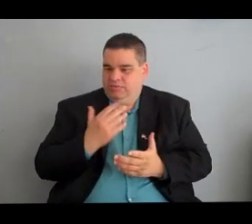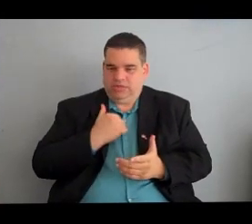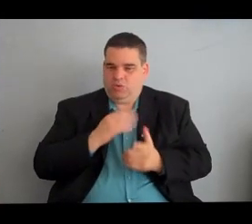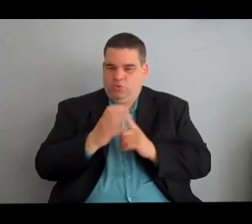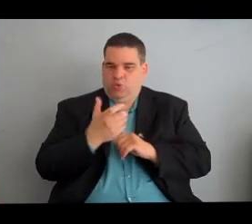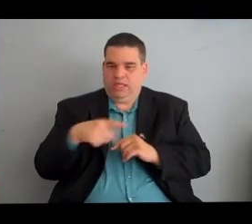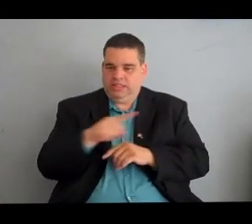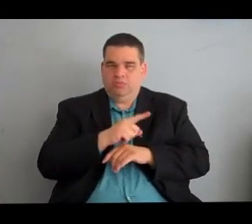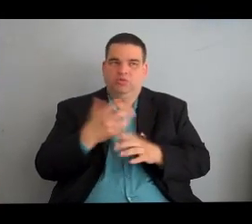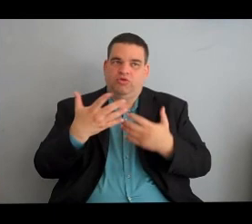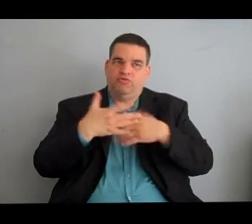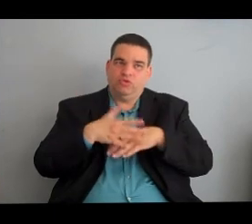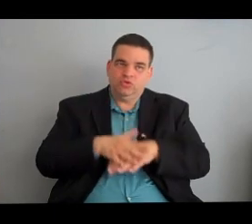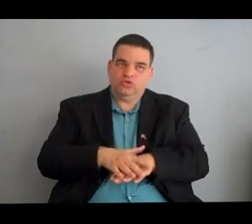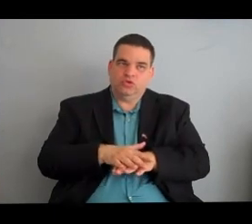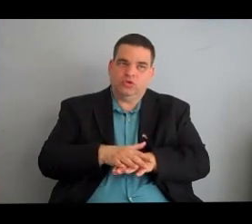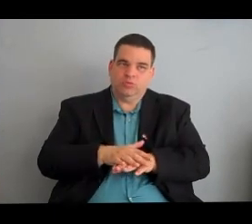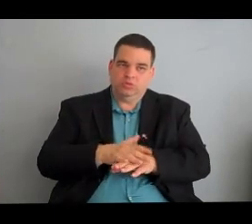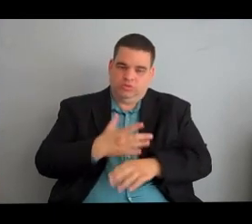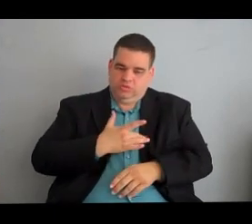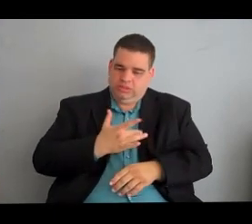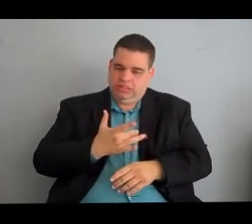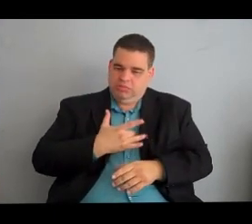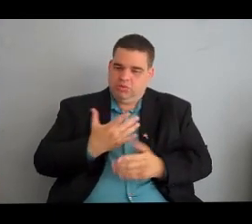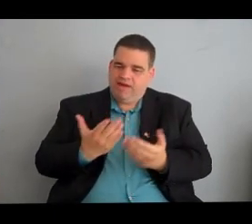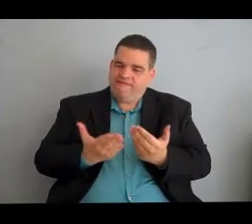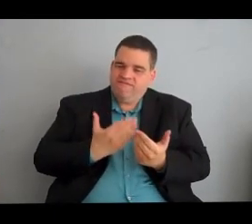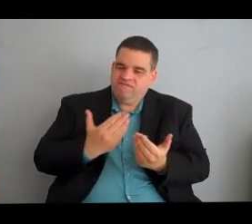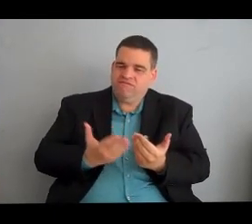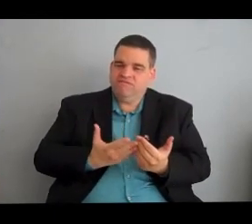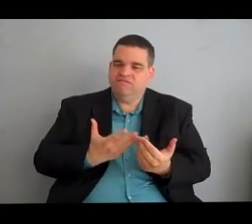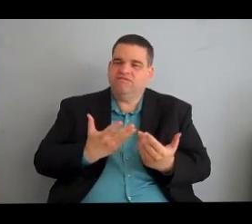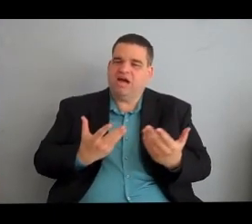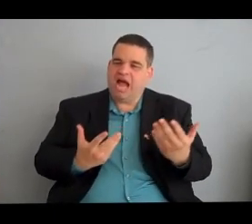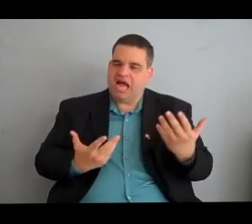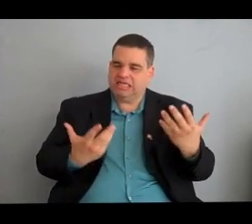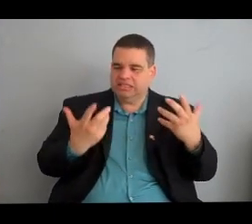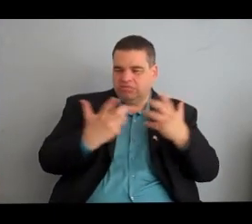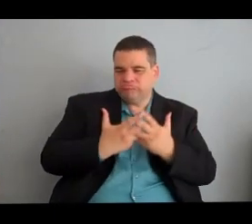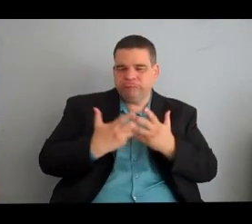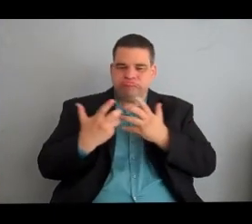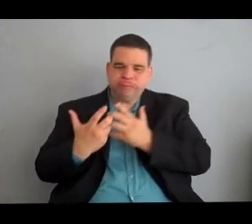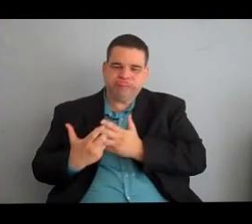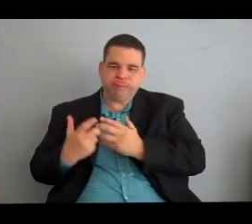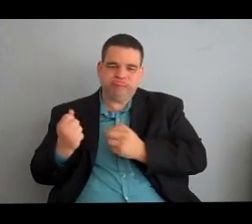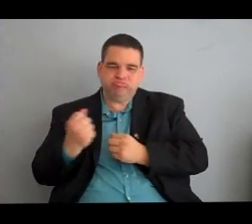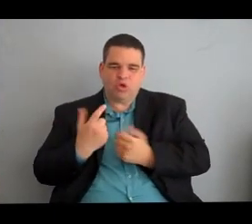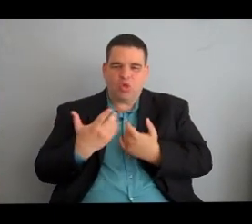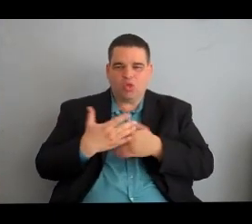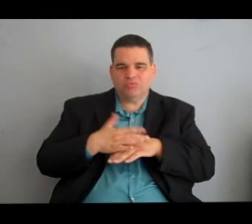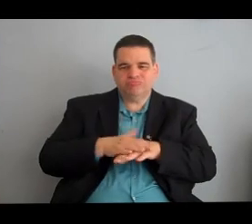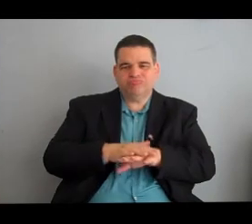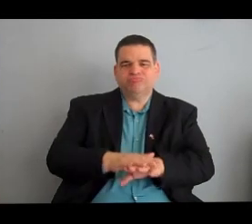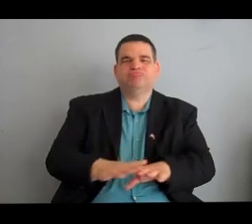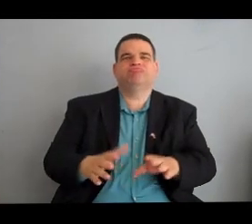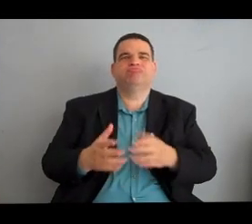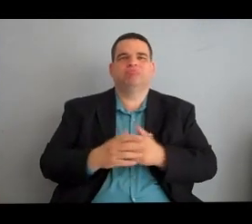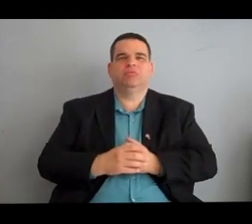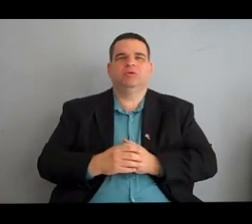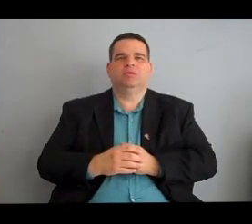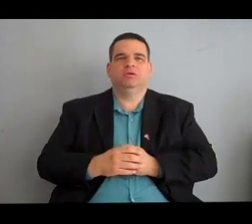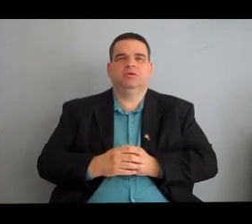orgánico recombinar todo, ¿no? Y hacerlo que funcione de una manera orgánica. Claro, y cada uno hemos tenido nuestros